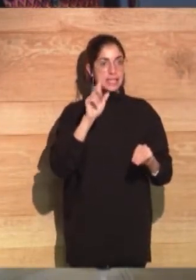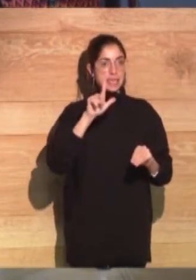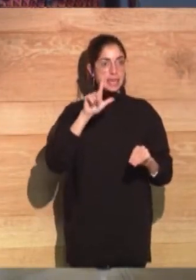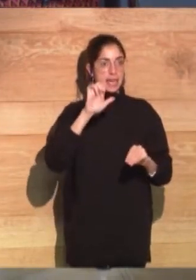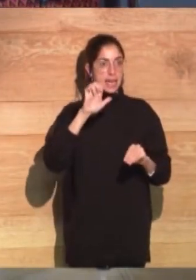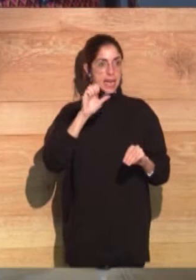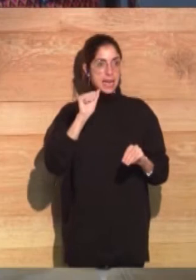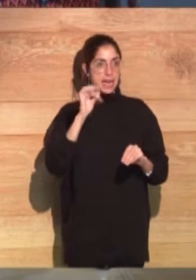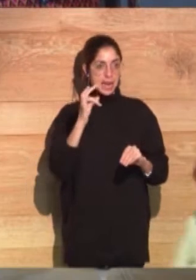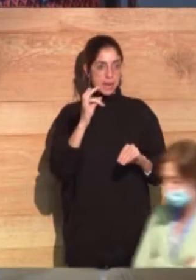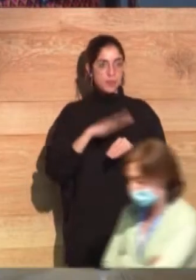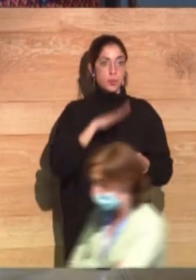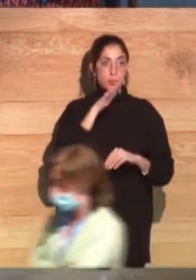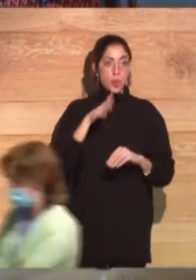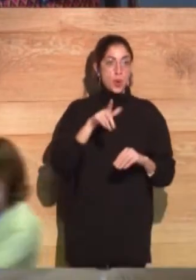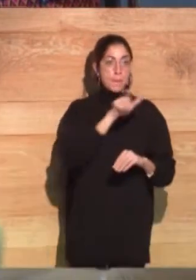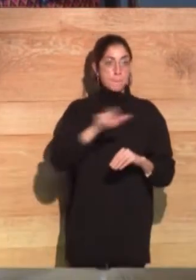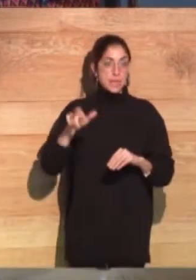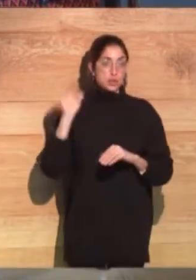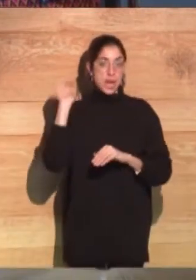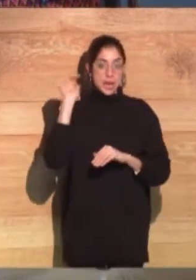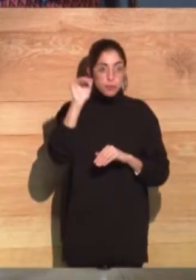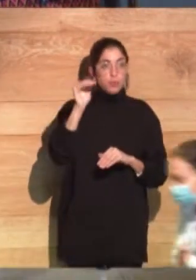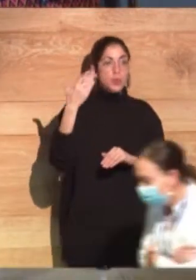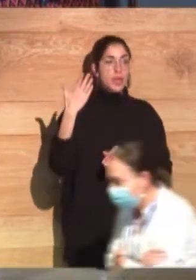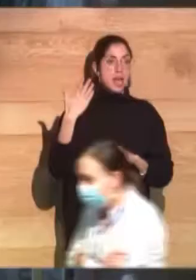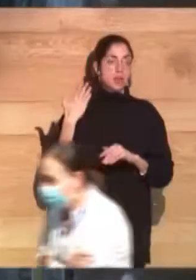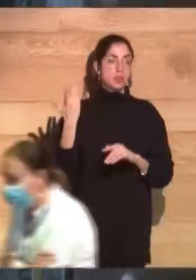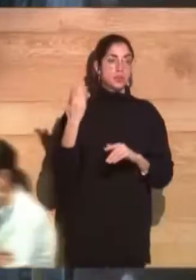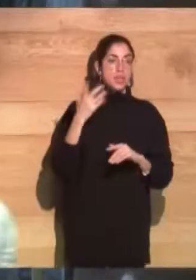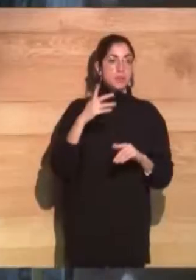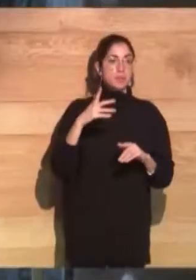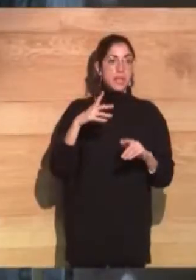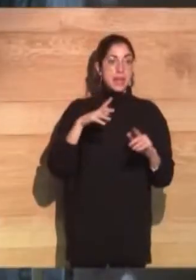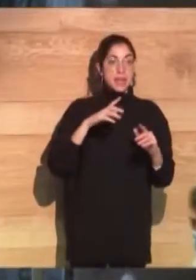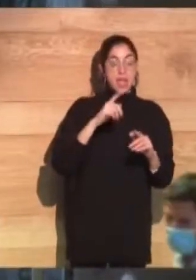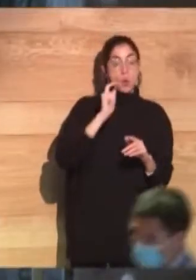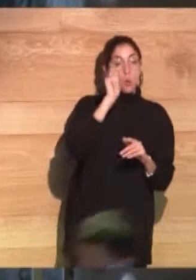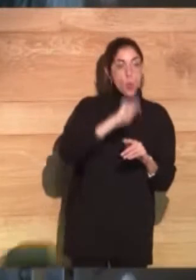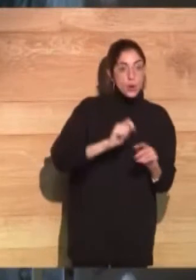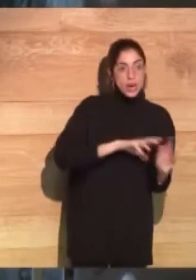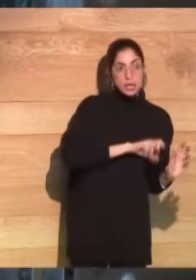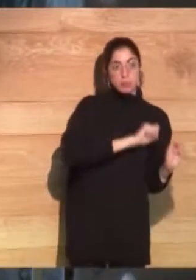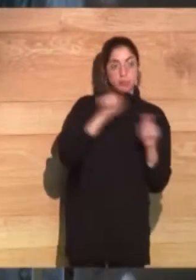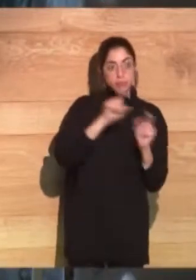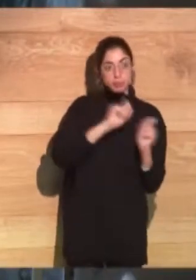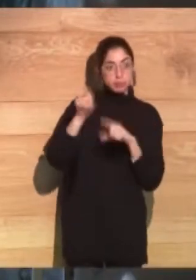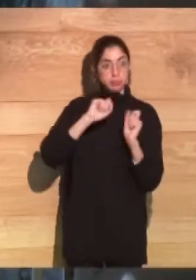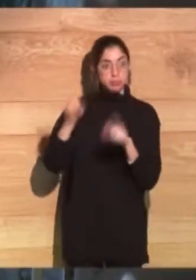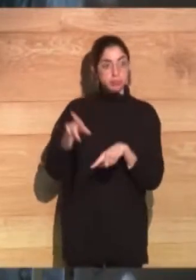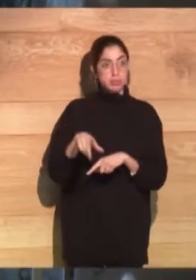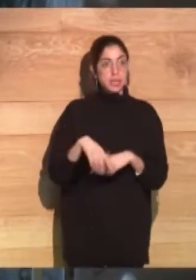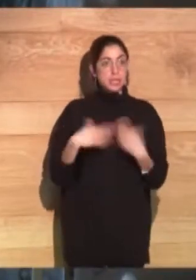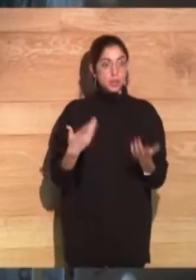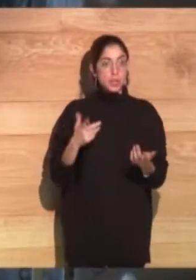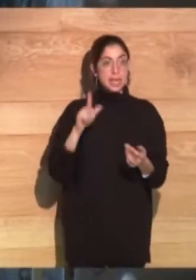porque los refugiados que están saliendo de manera masiva de Ucrania es algo que en Liberia, en